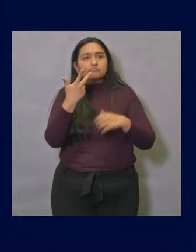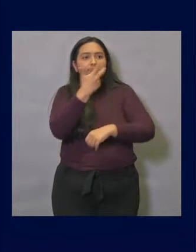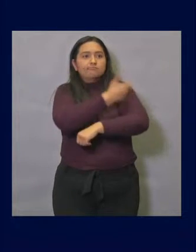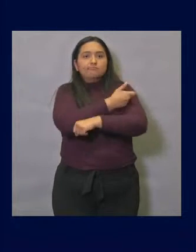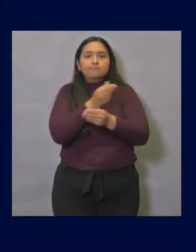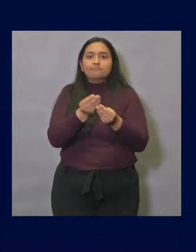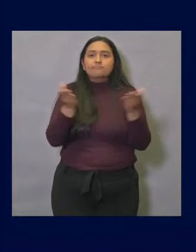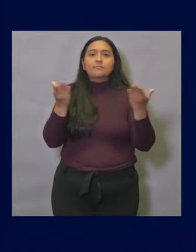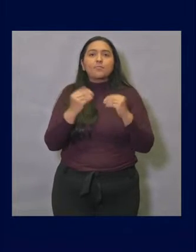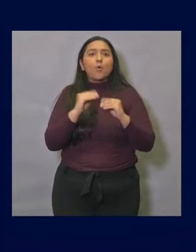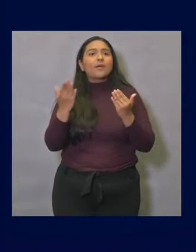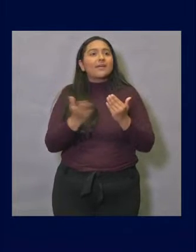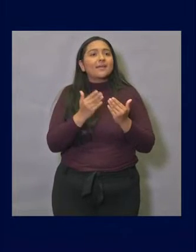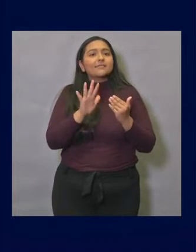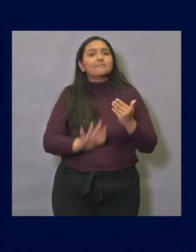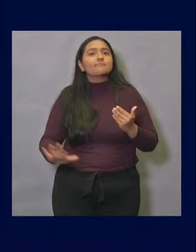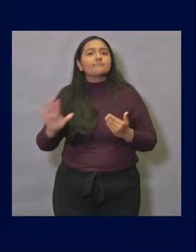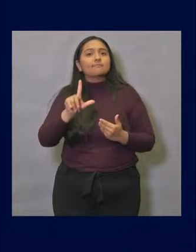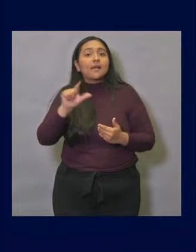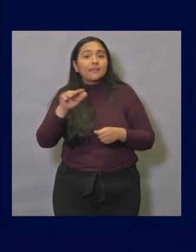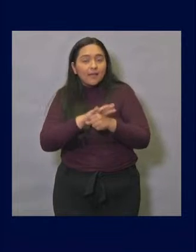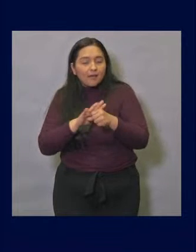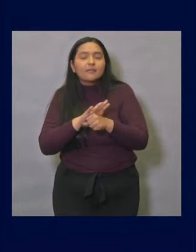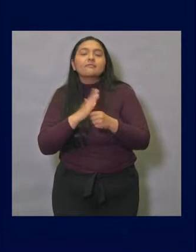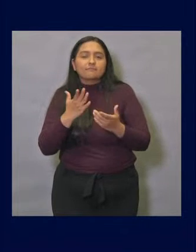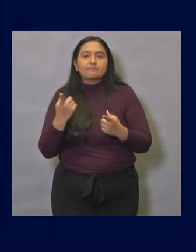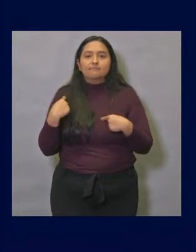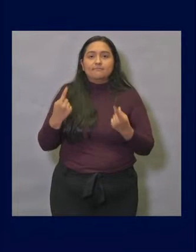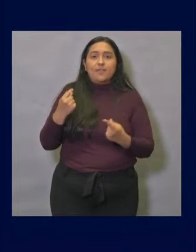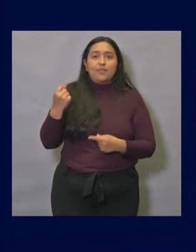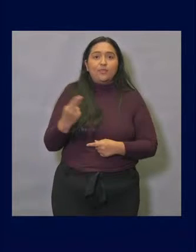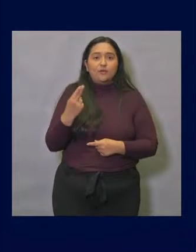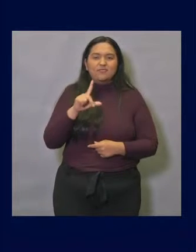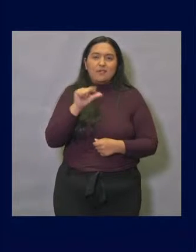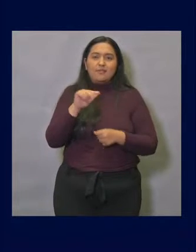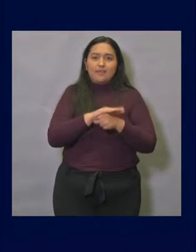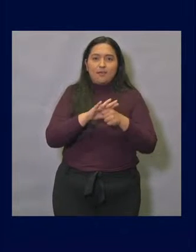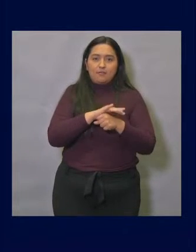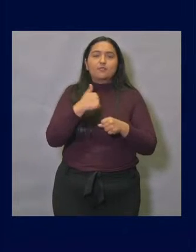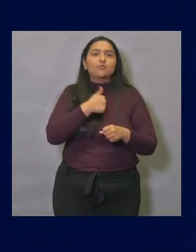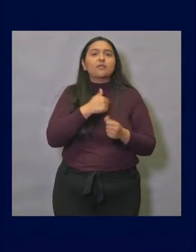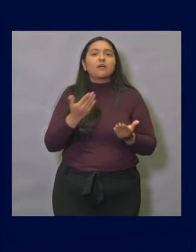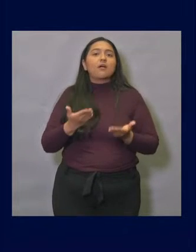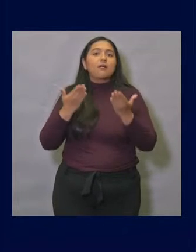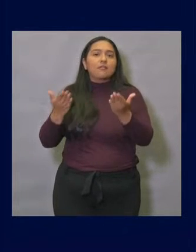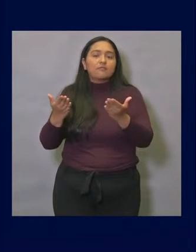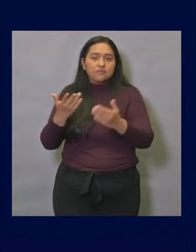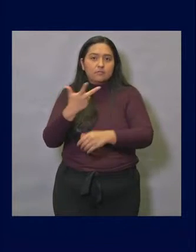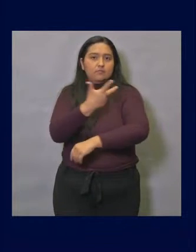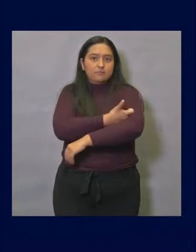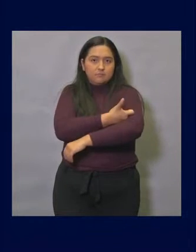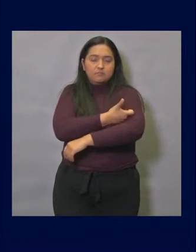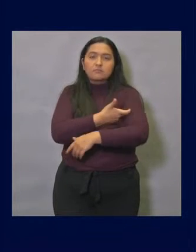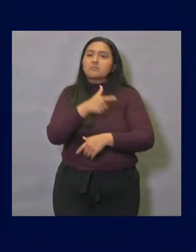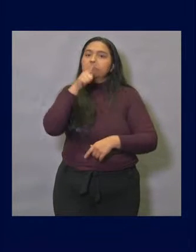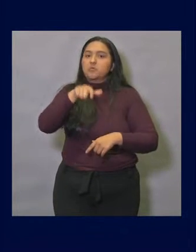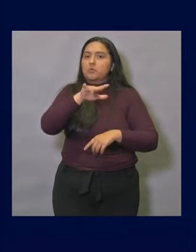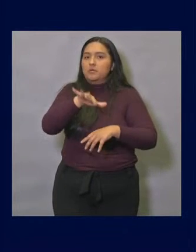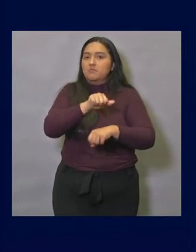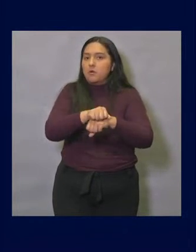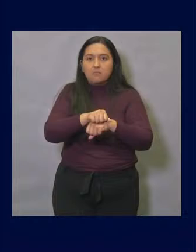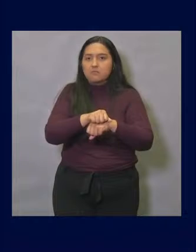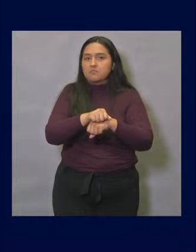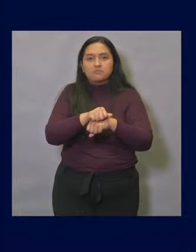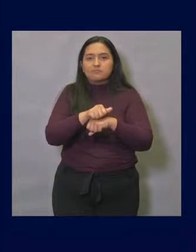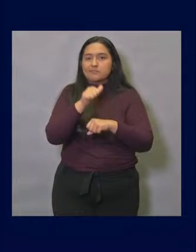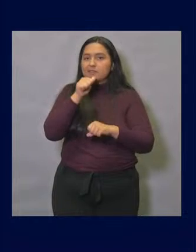Condado de Los Ángeles, desde el jueves pasado, el Condado de Los Ángeles ha estado ofreciendo vacunas sin cita en todos